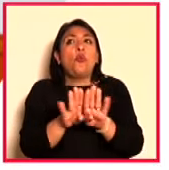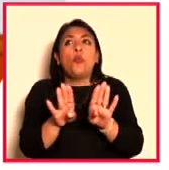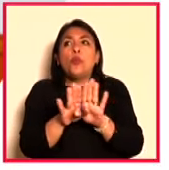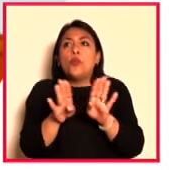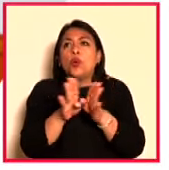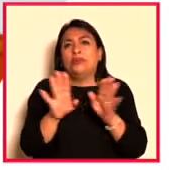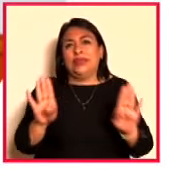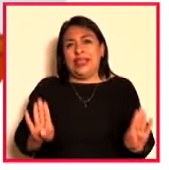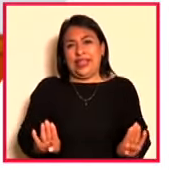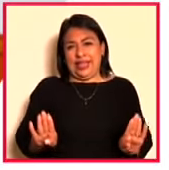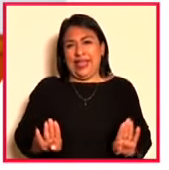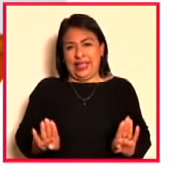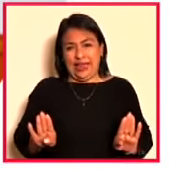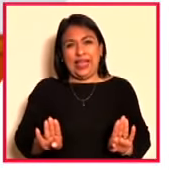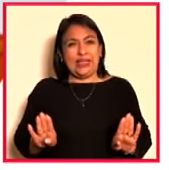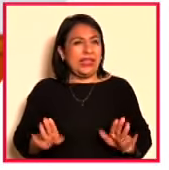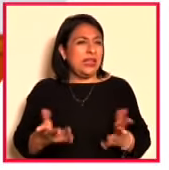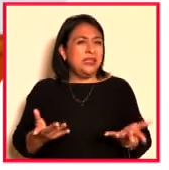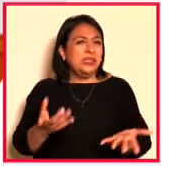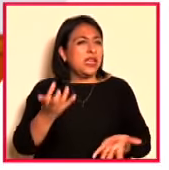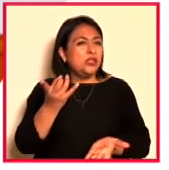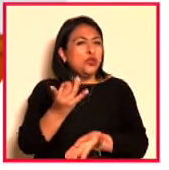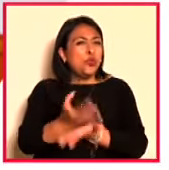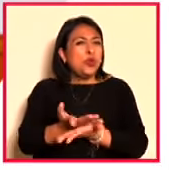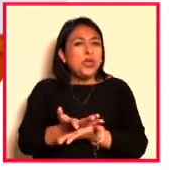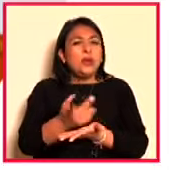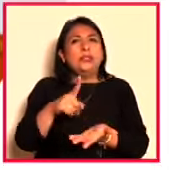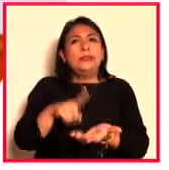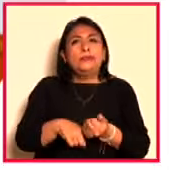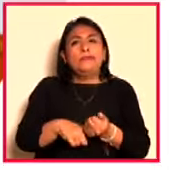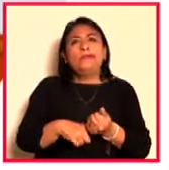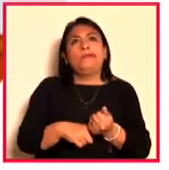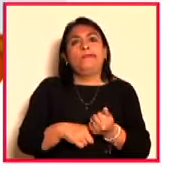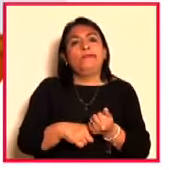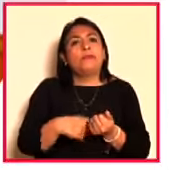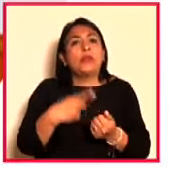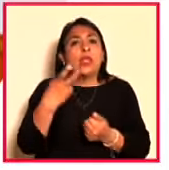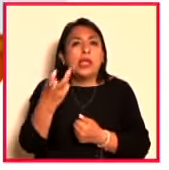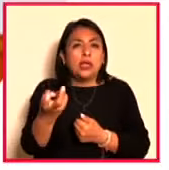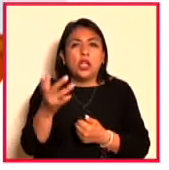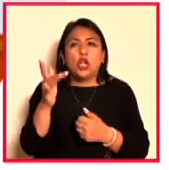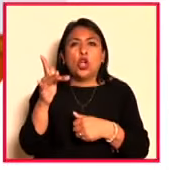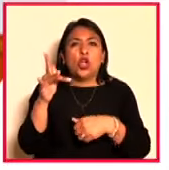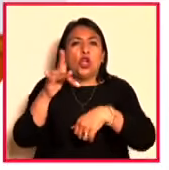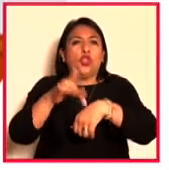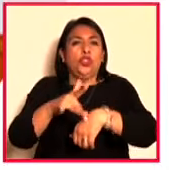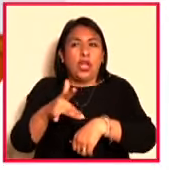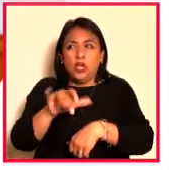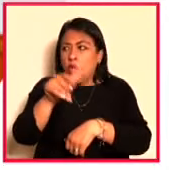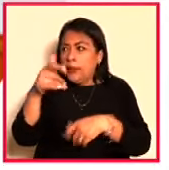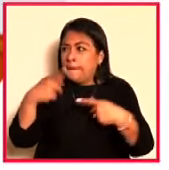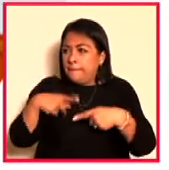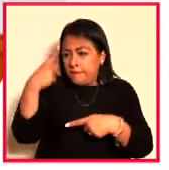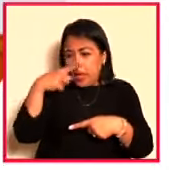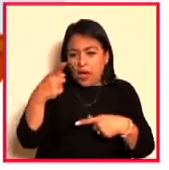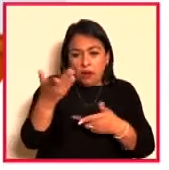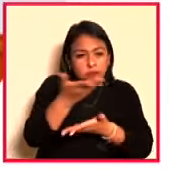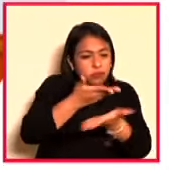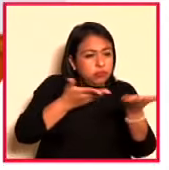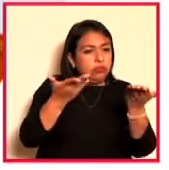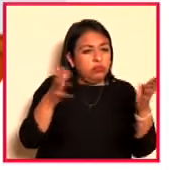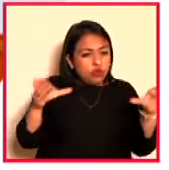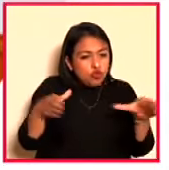elementos que son solamente a través de este contacto con otros para la construcción de la